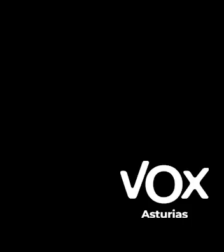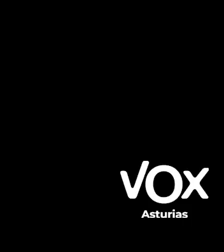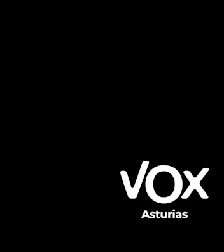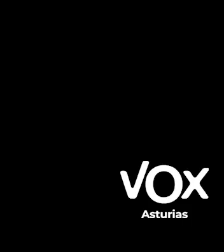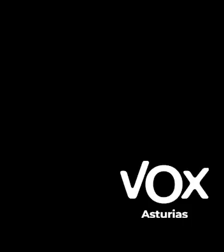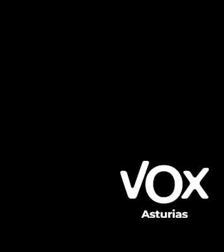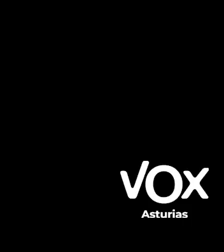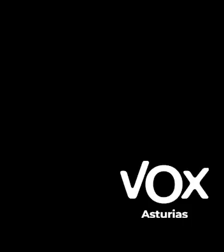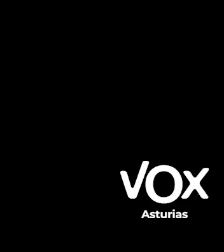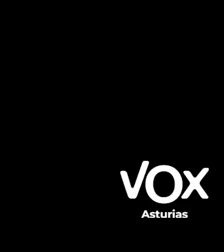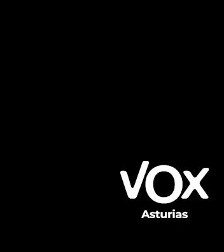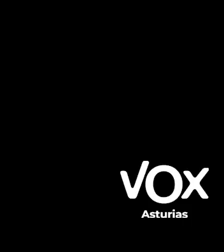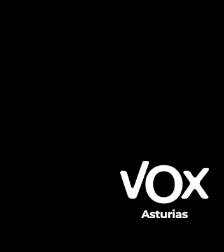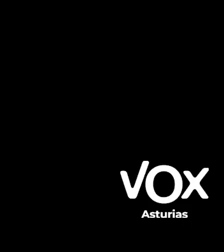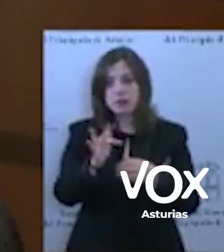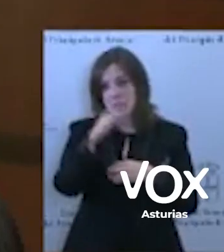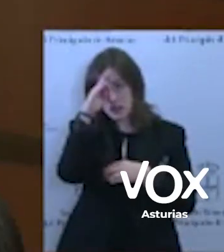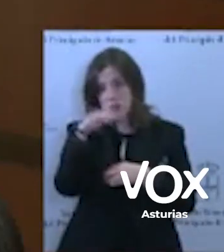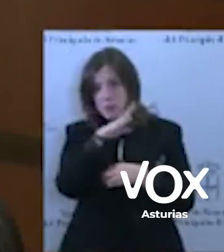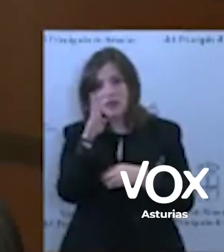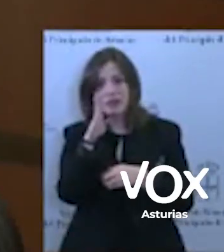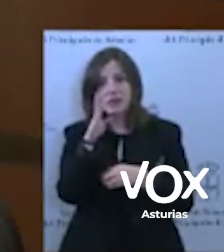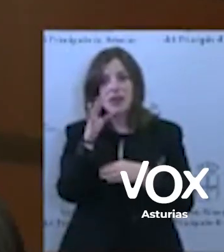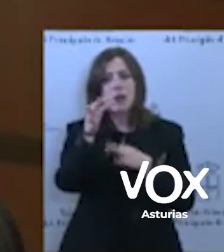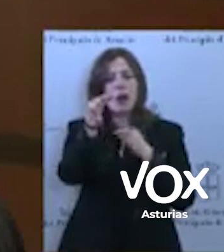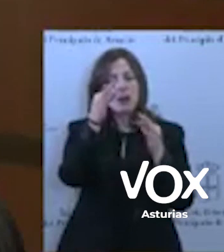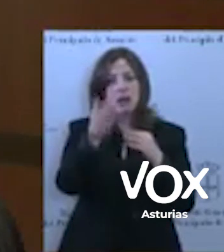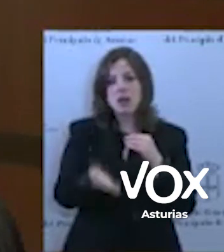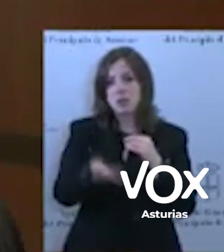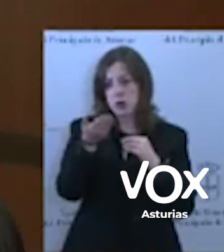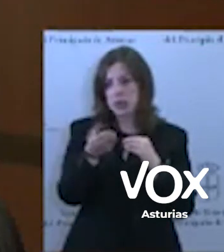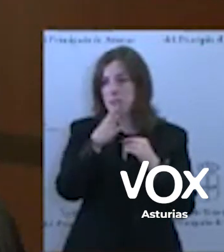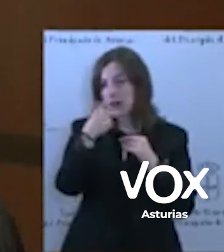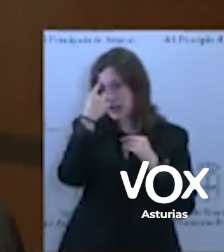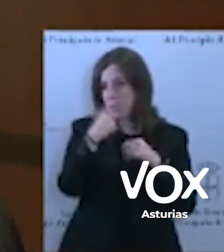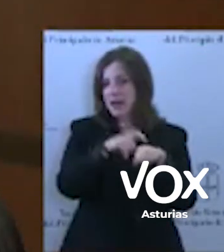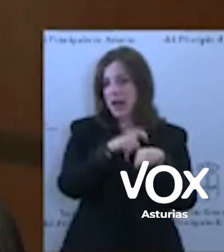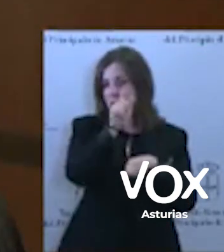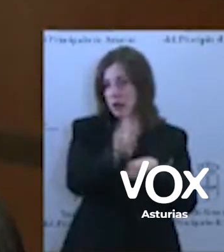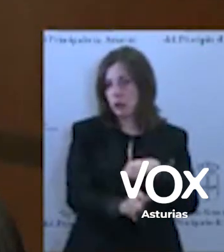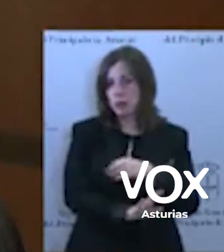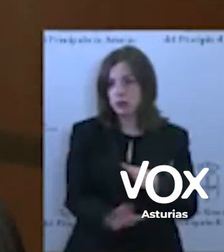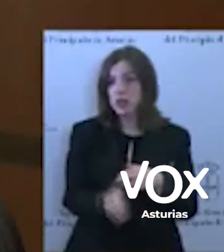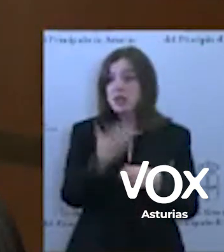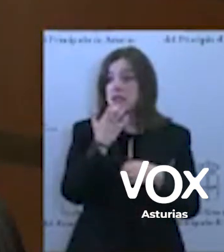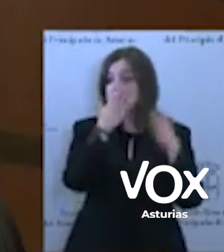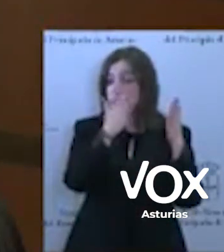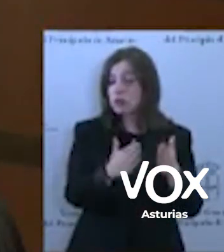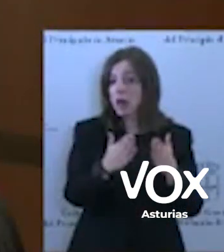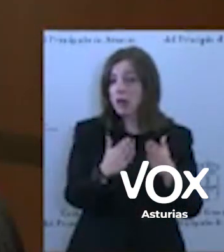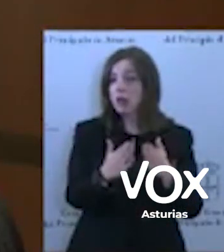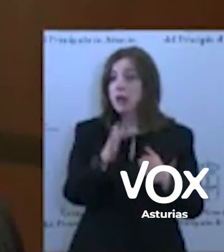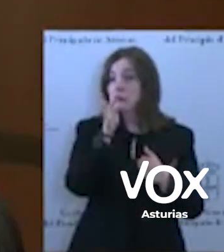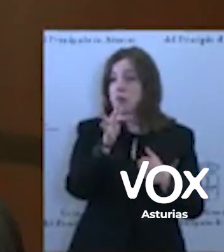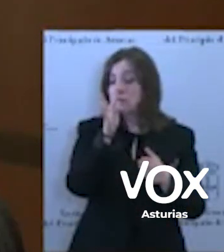fui. Si usted no cumple las promesas que hace a los niños de un colegio de educación especial, ¿qué otras promesas va a